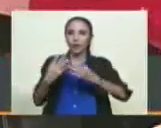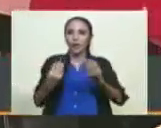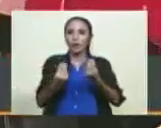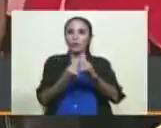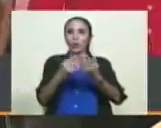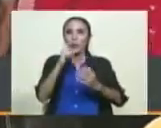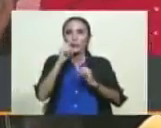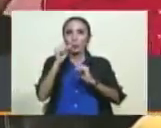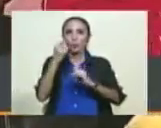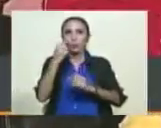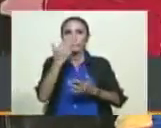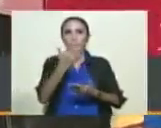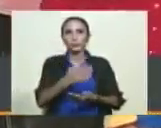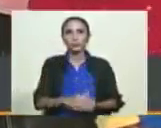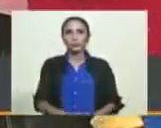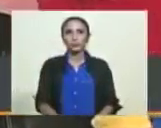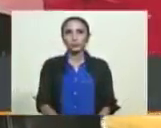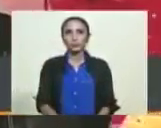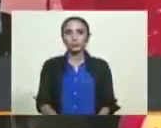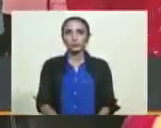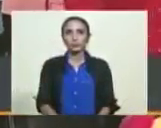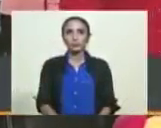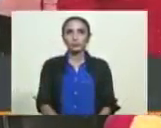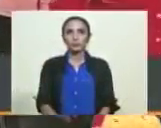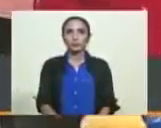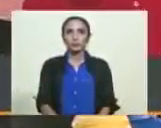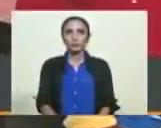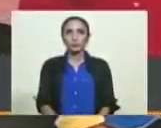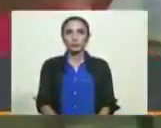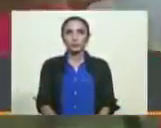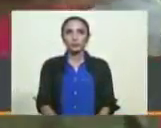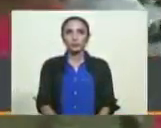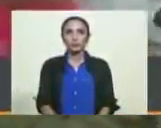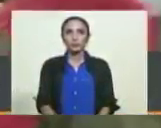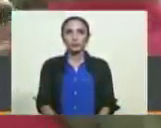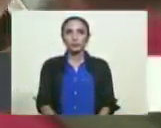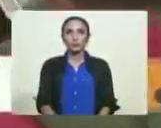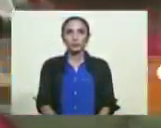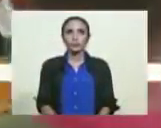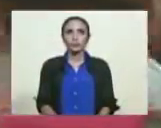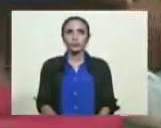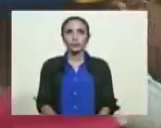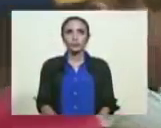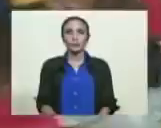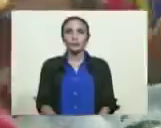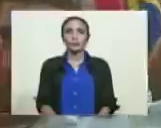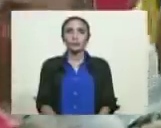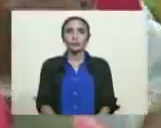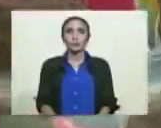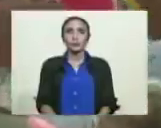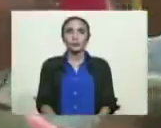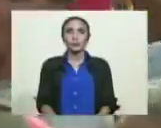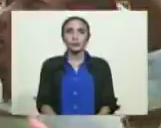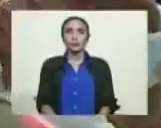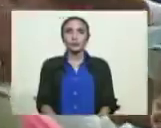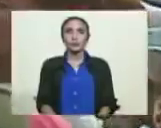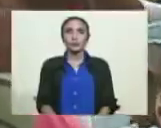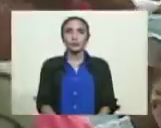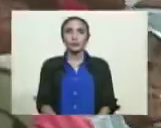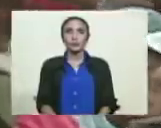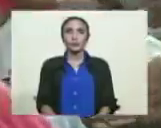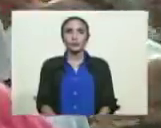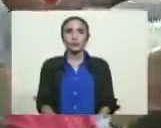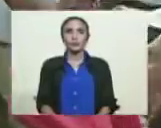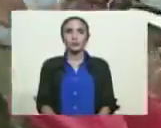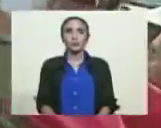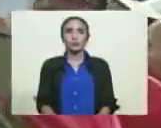te bendiga. Por favor, vamos a acercarle la tarima, por favor. Yo quiero atenderla aquí mismo. Con cuidadito,